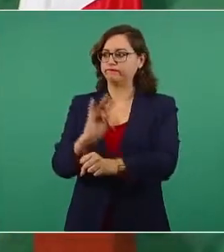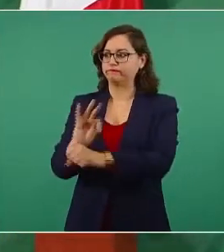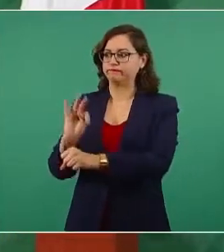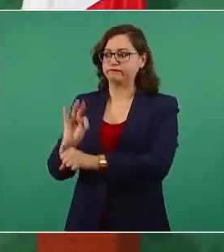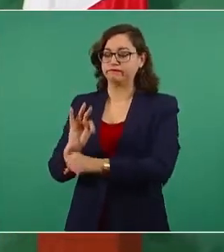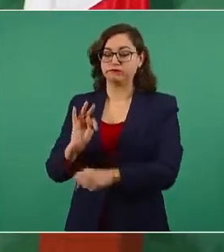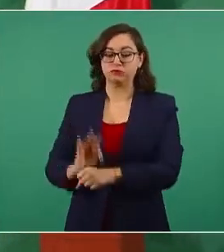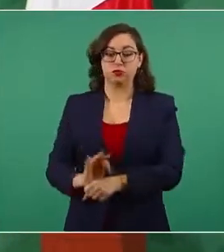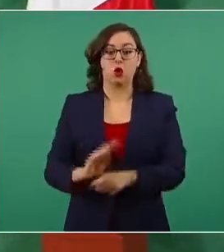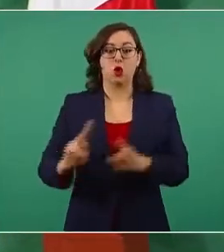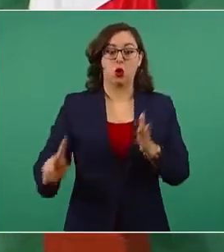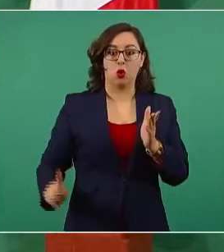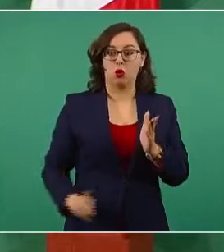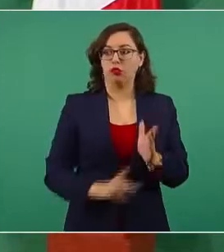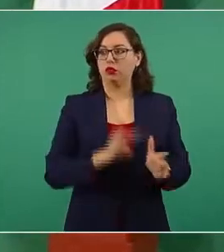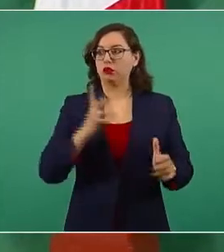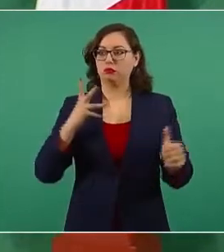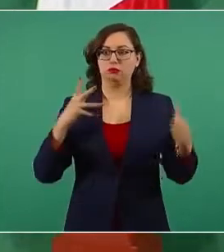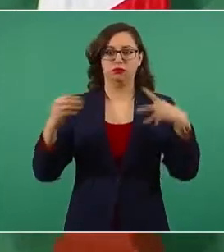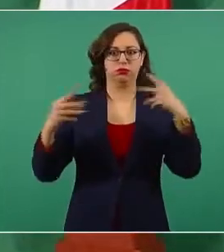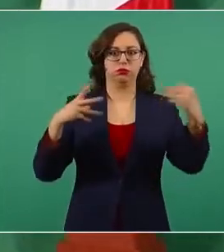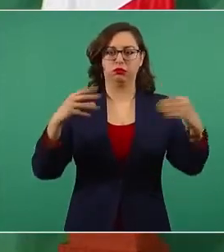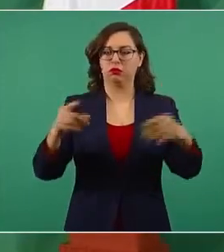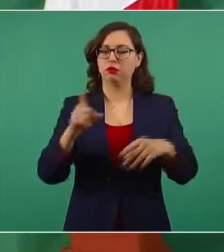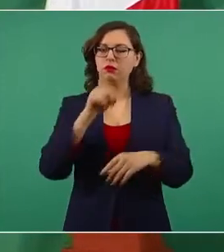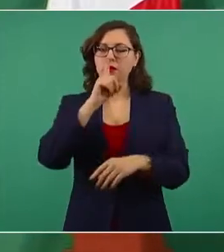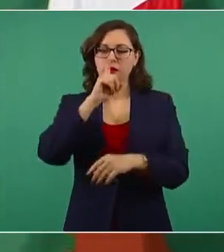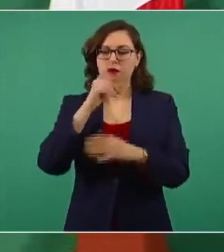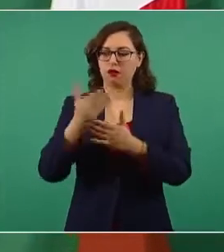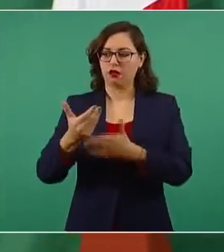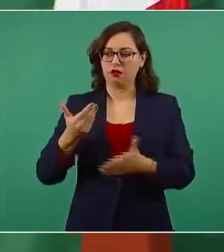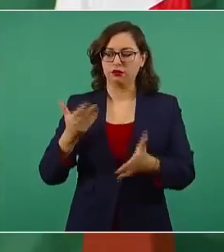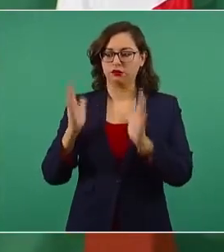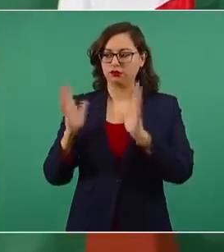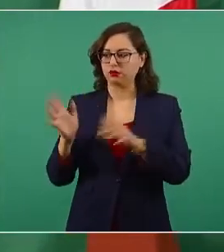se padezca, que estemos todos protegidos. Ese es el plan.